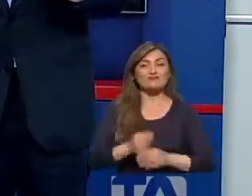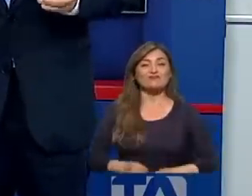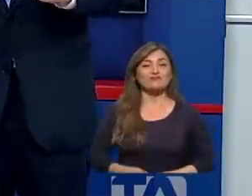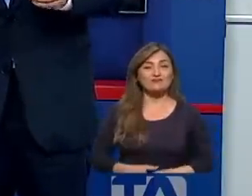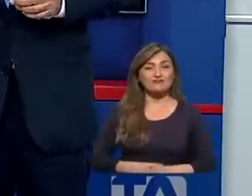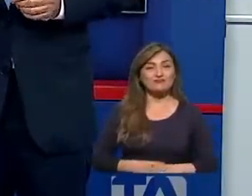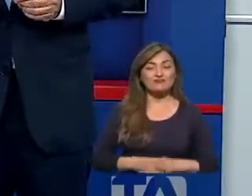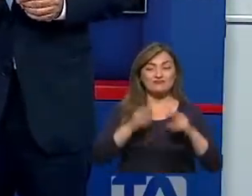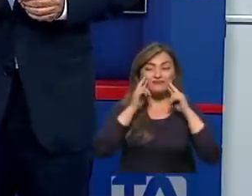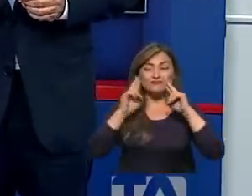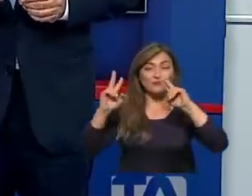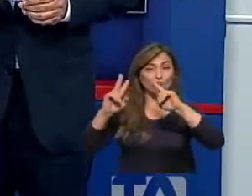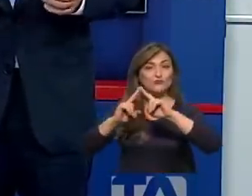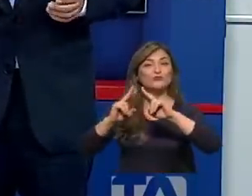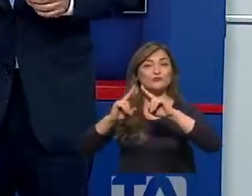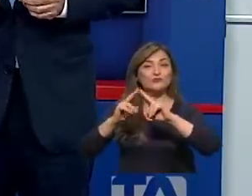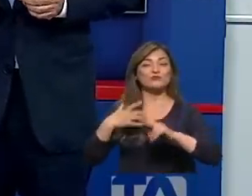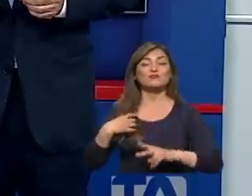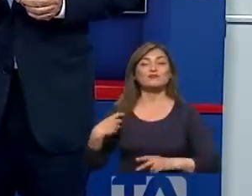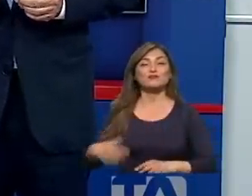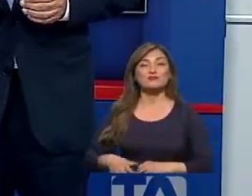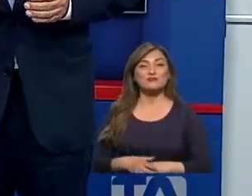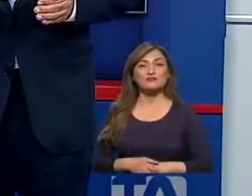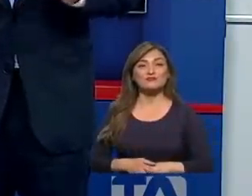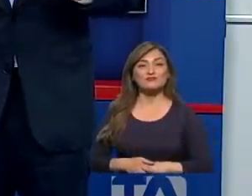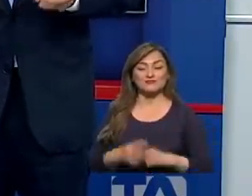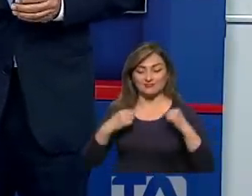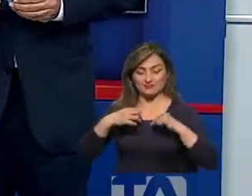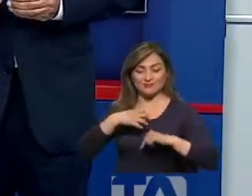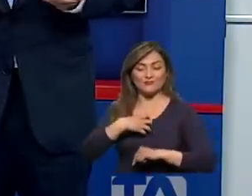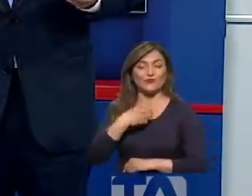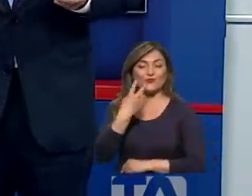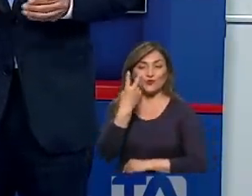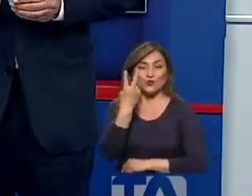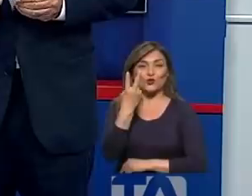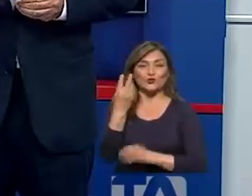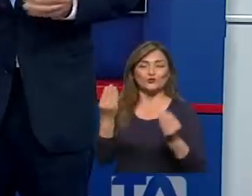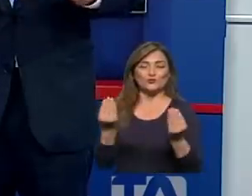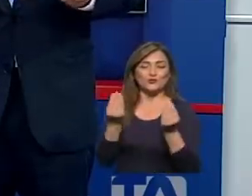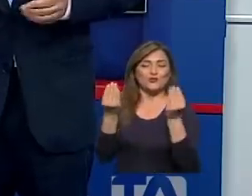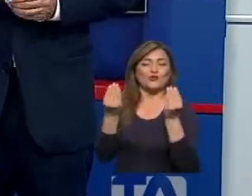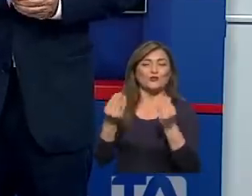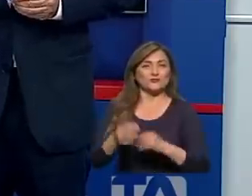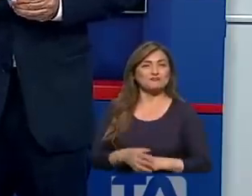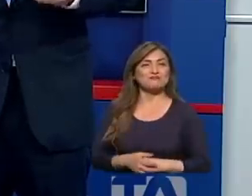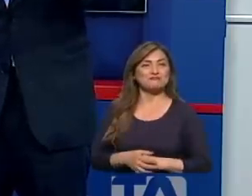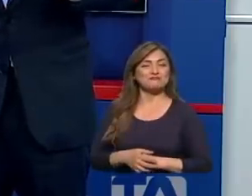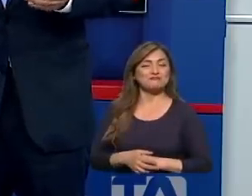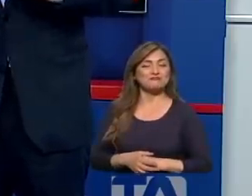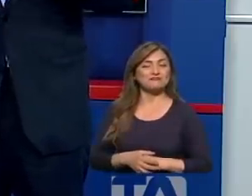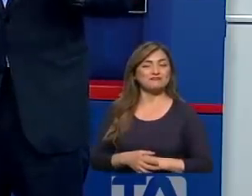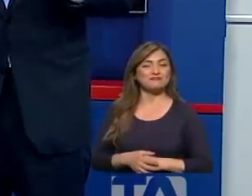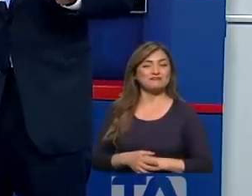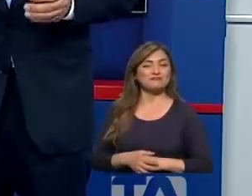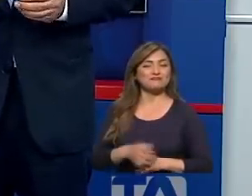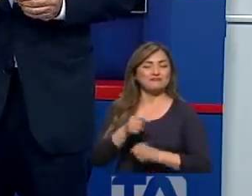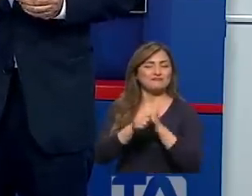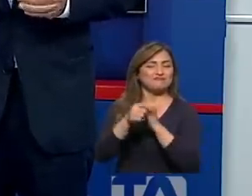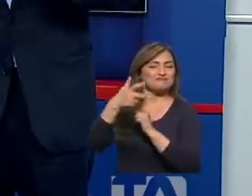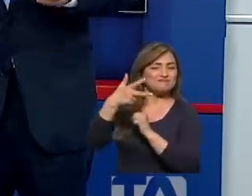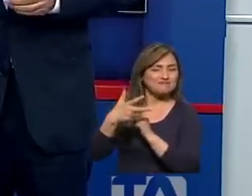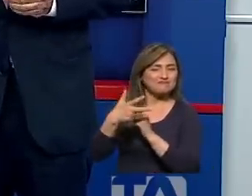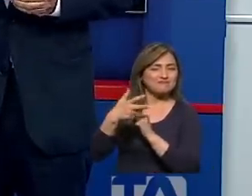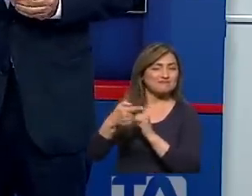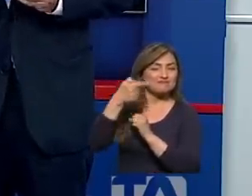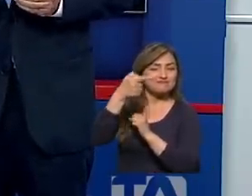y reconocimiento por estas medallas. Las dos son muy jóvenes y se aspira que dentro de 3 años, para